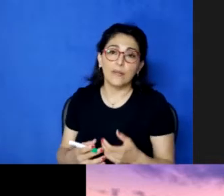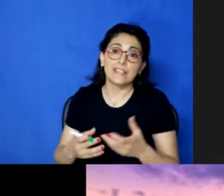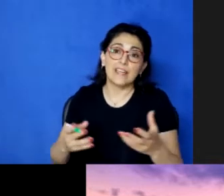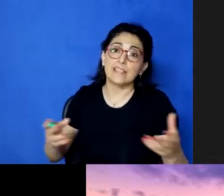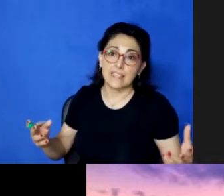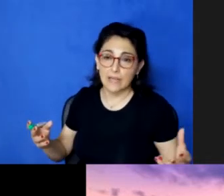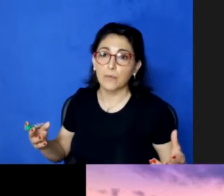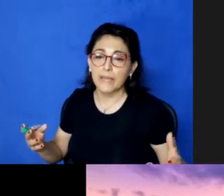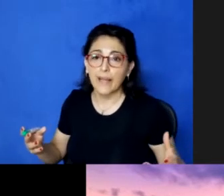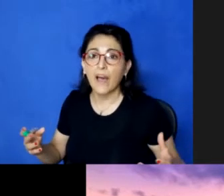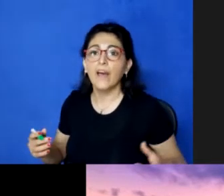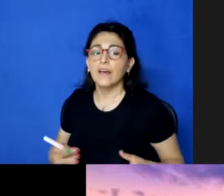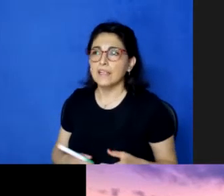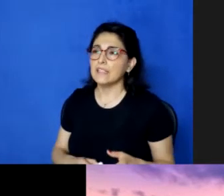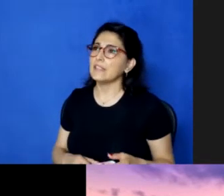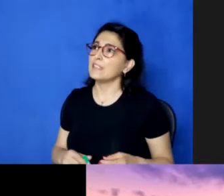no merecía ni siquiera vivir acá.